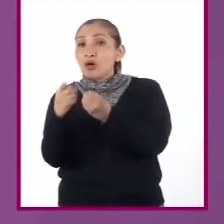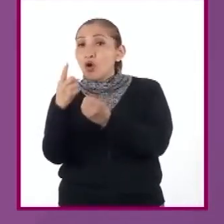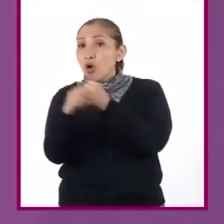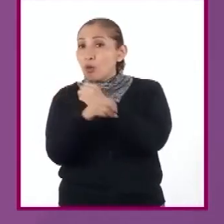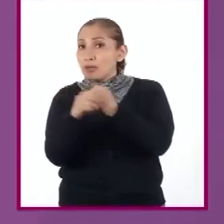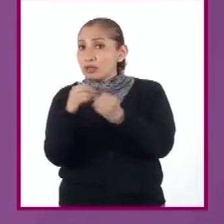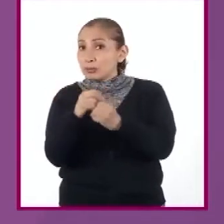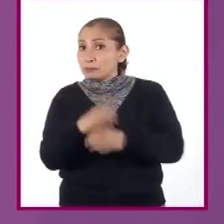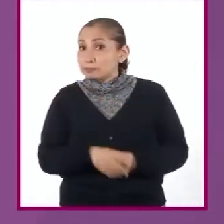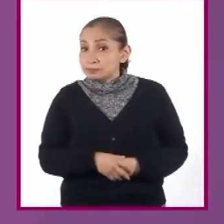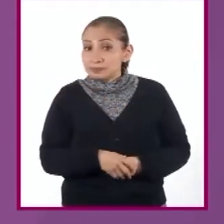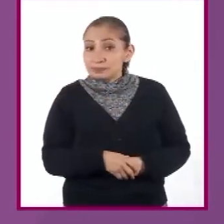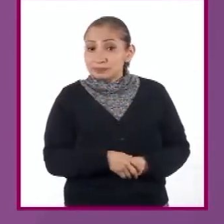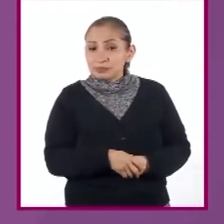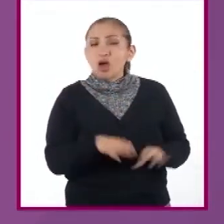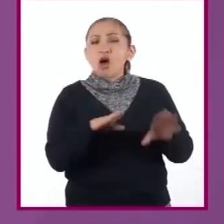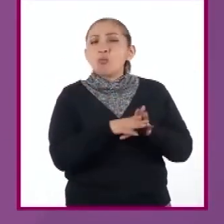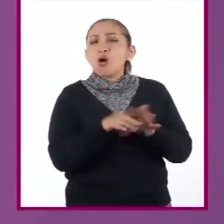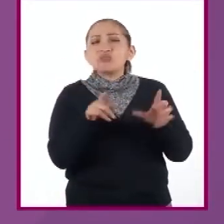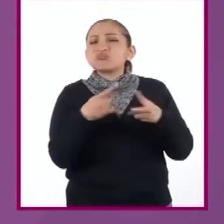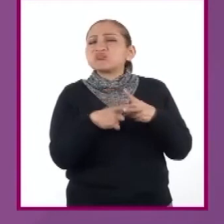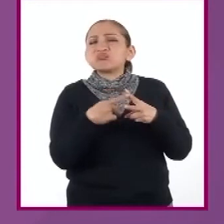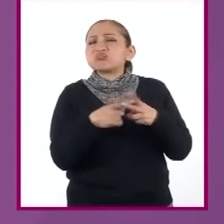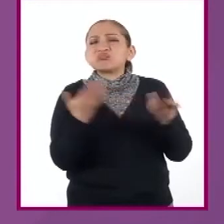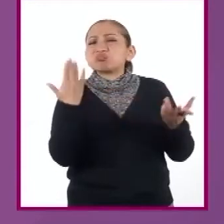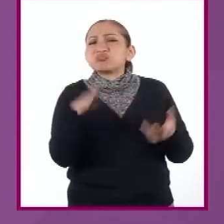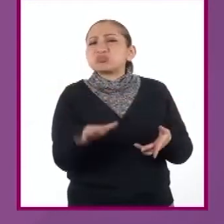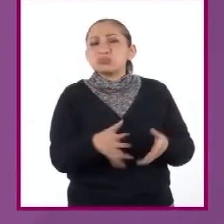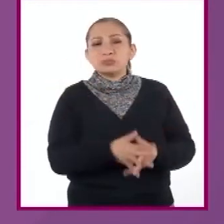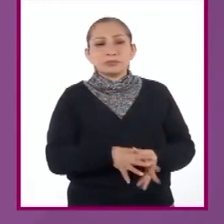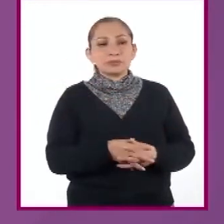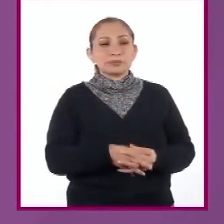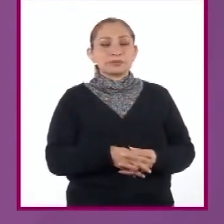objeto? ¿Cómo se miden?